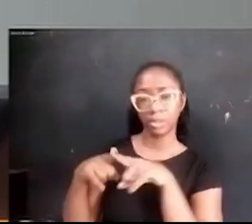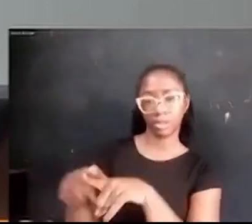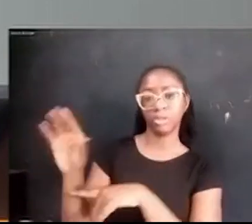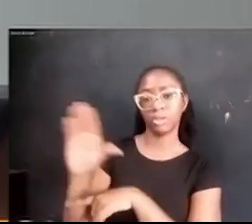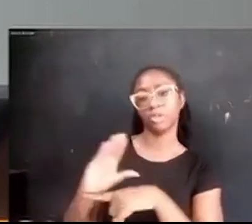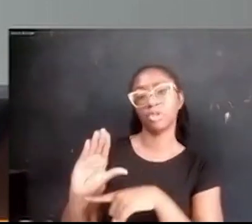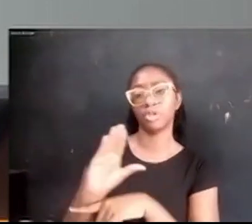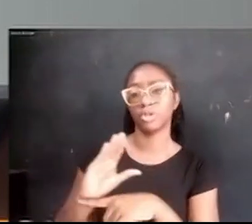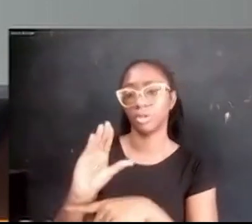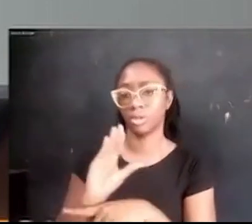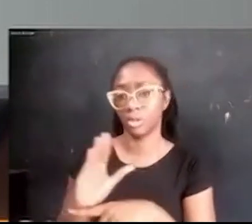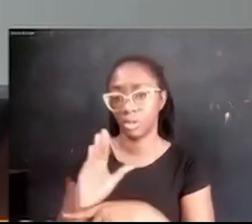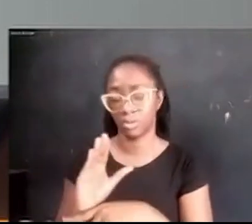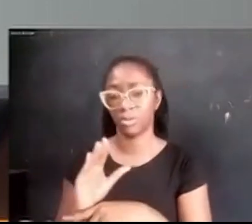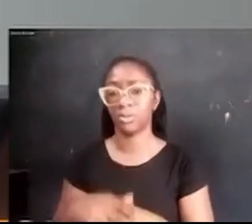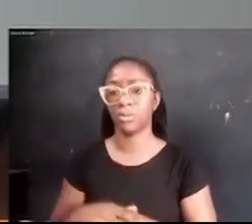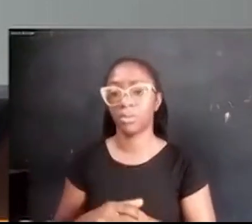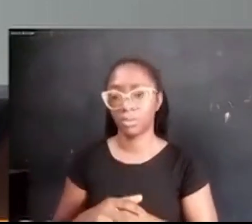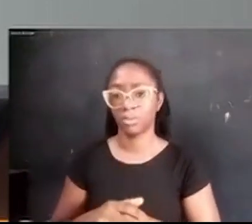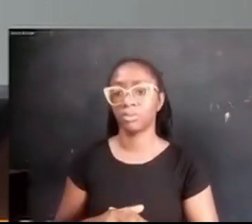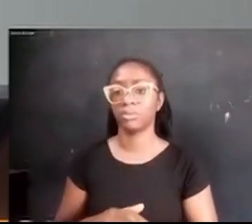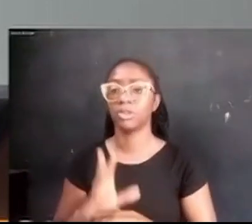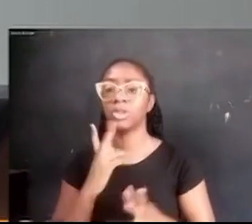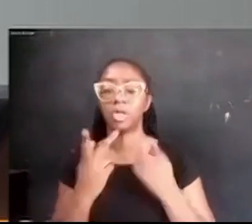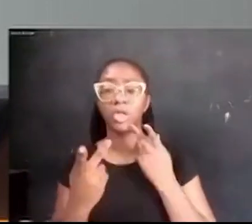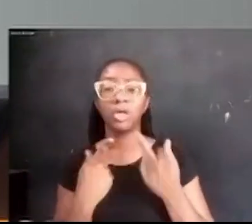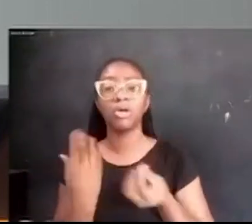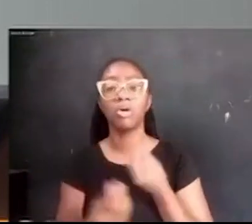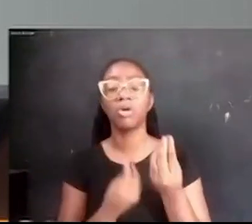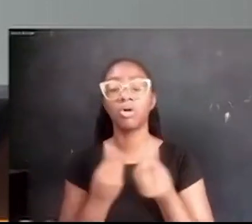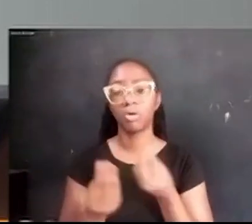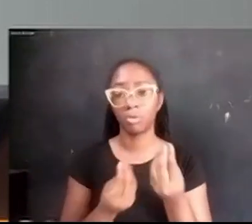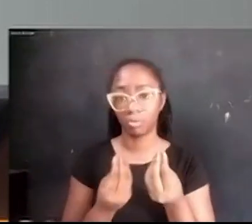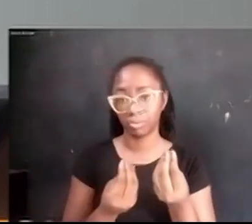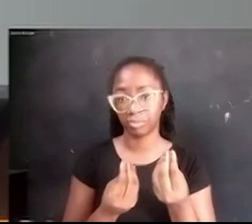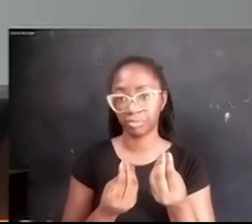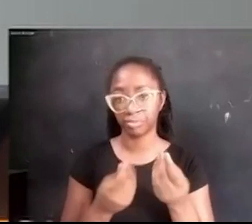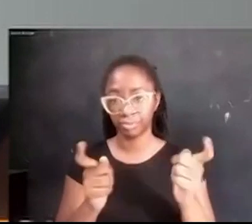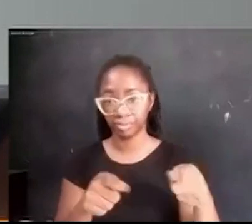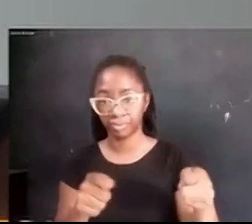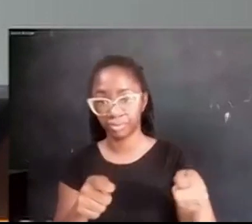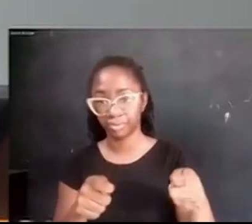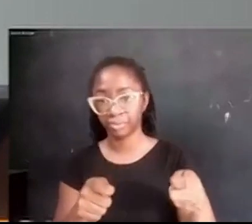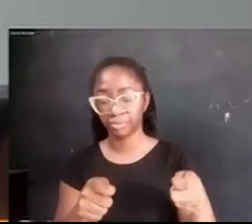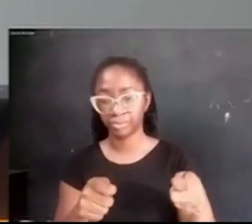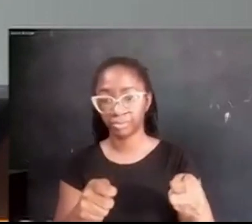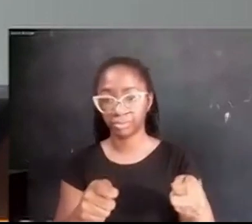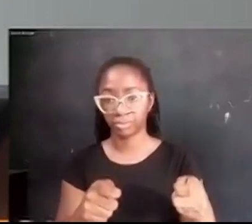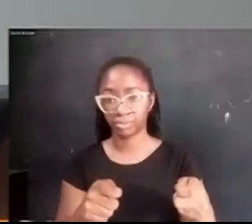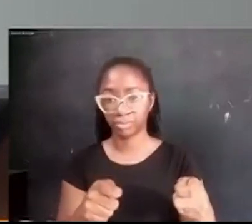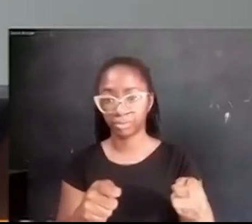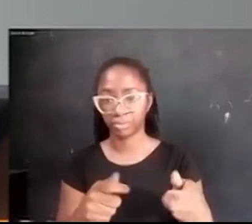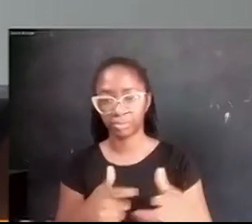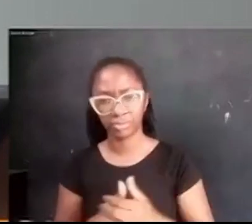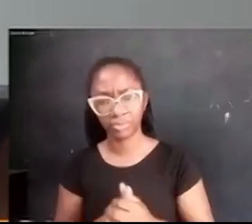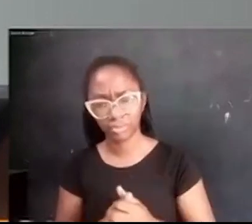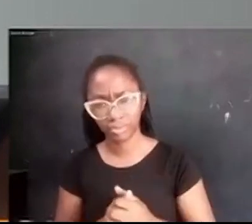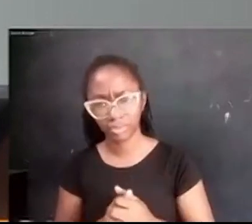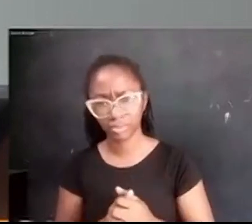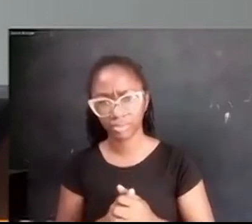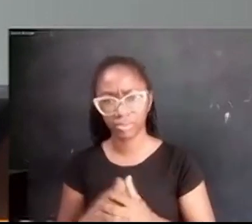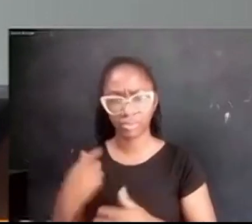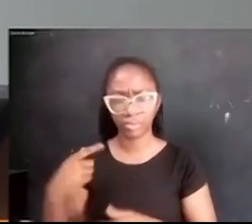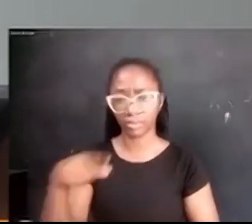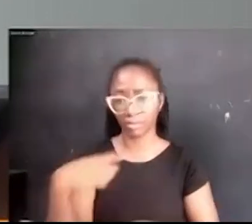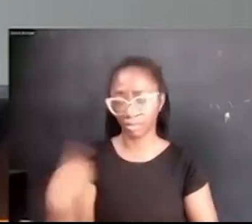lo que significa para el pueblo francés darse una Constitución. Y no es la misma perspectiva, no es la